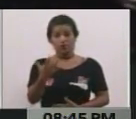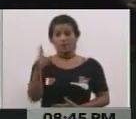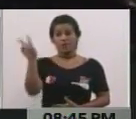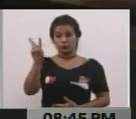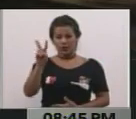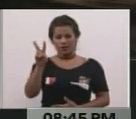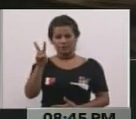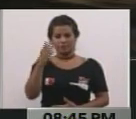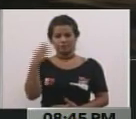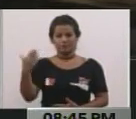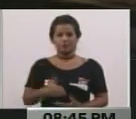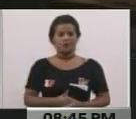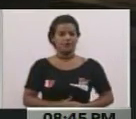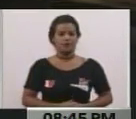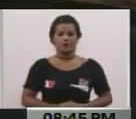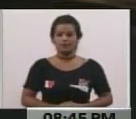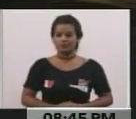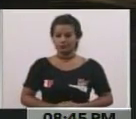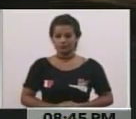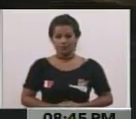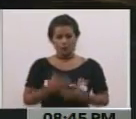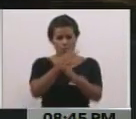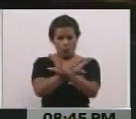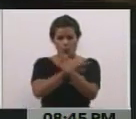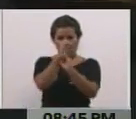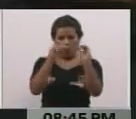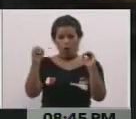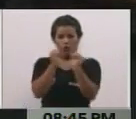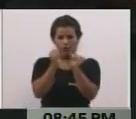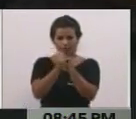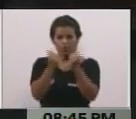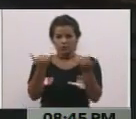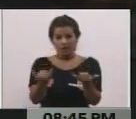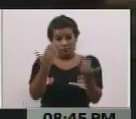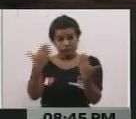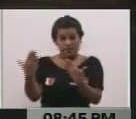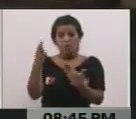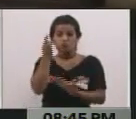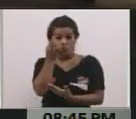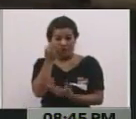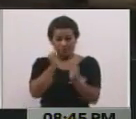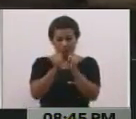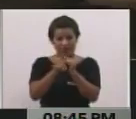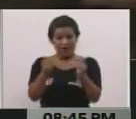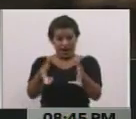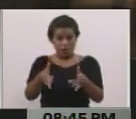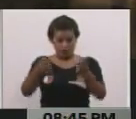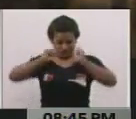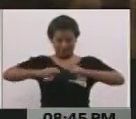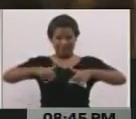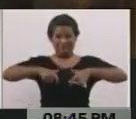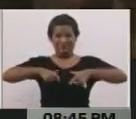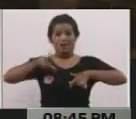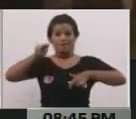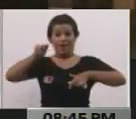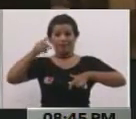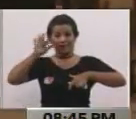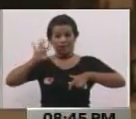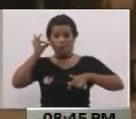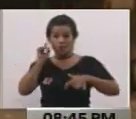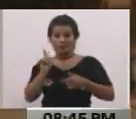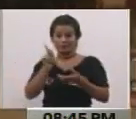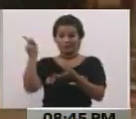papel fundamental en estos Juegos Olímpicos que se celebraron en Río de Janeiro. Vemos en pantalla al presidente de